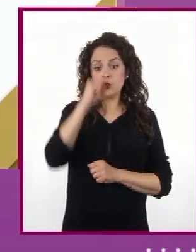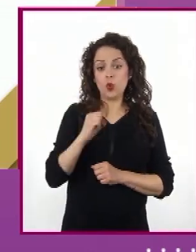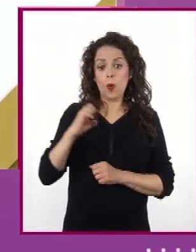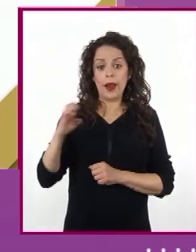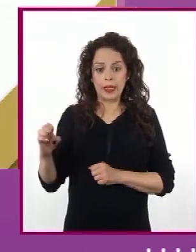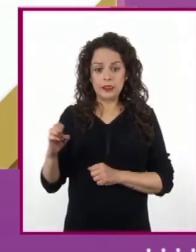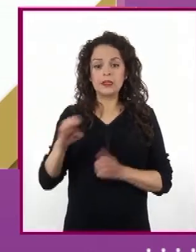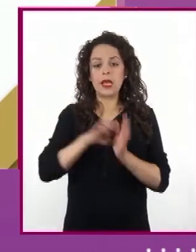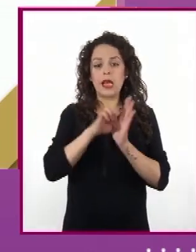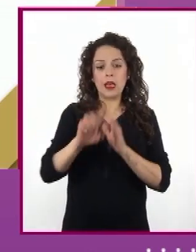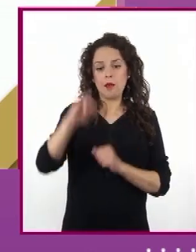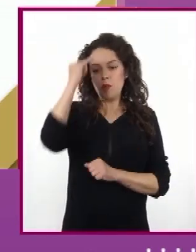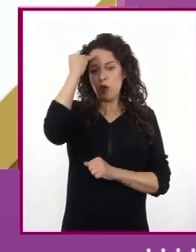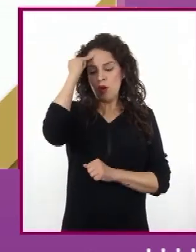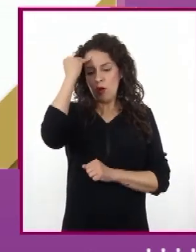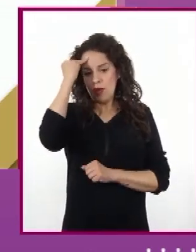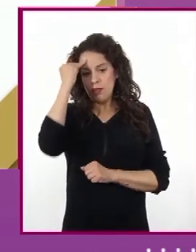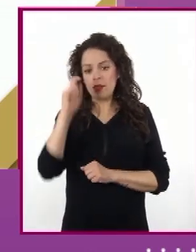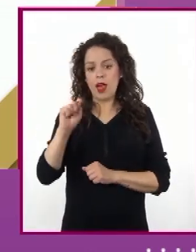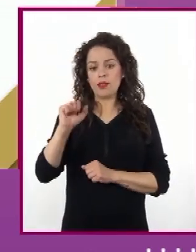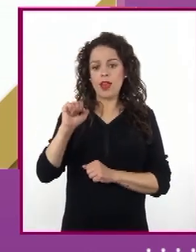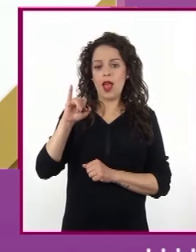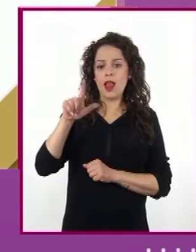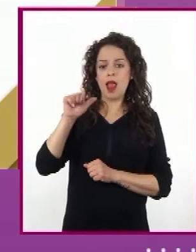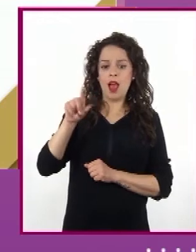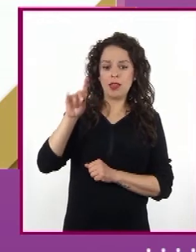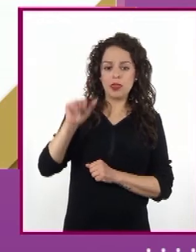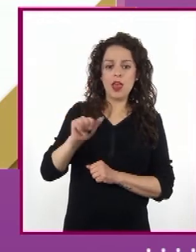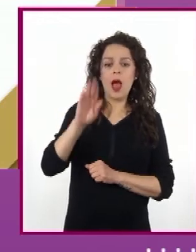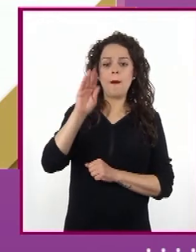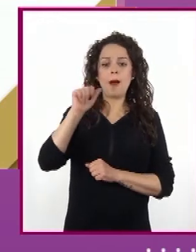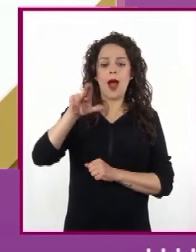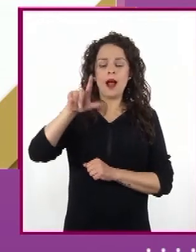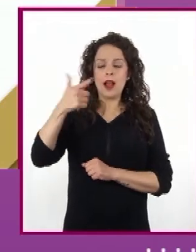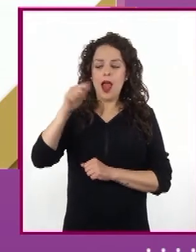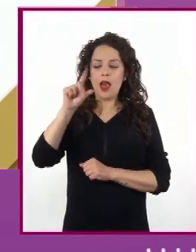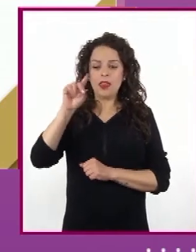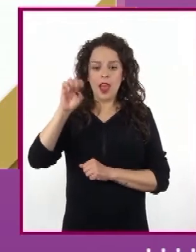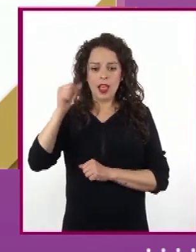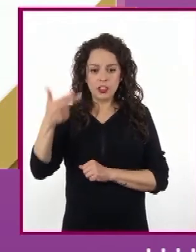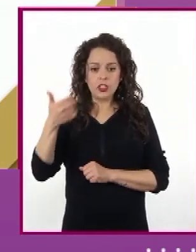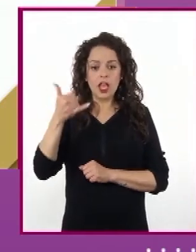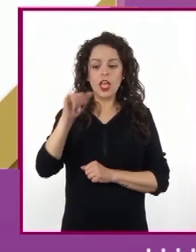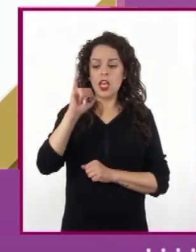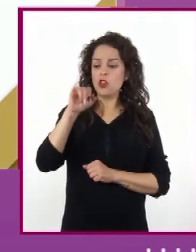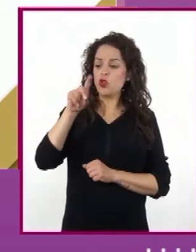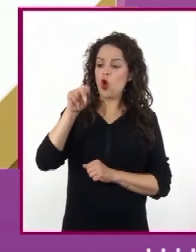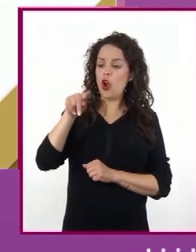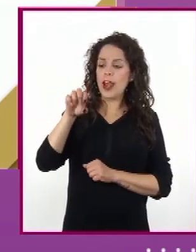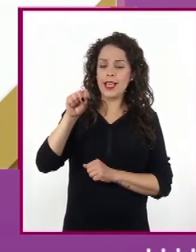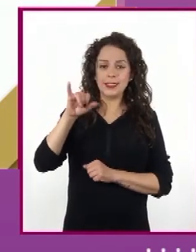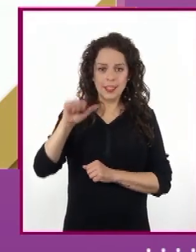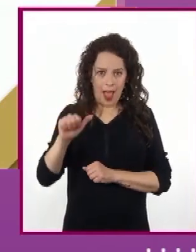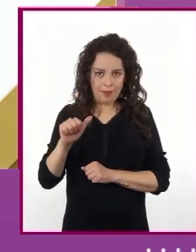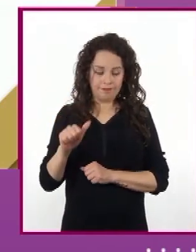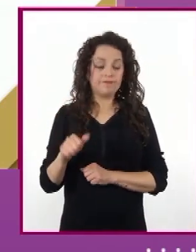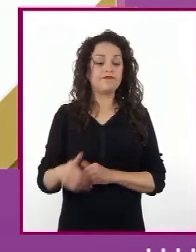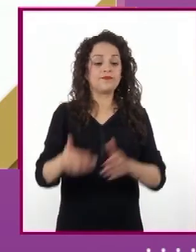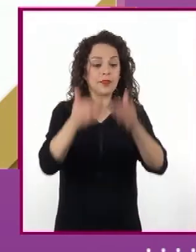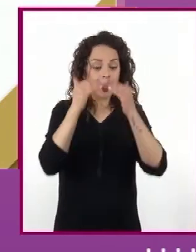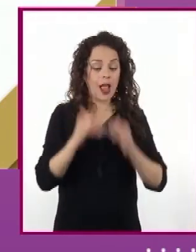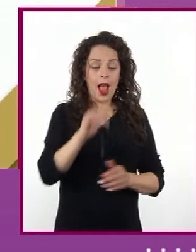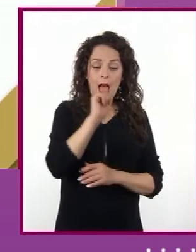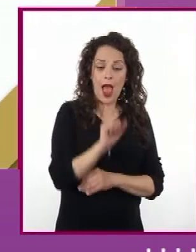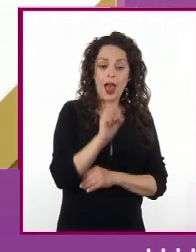India, Bangladesh, Tailandia e Indonesia. El clima AW se conoce como tropical